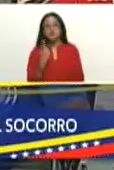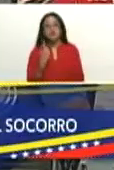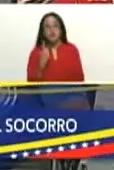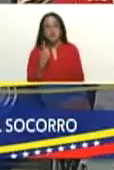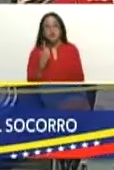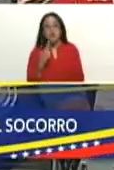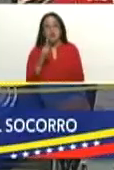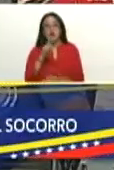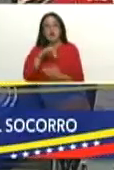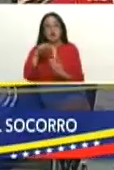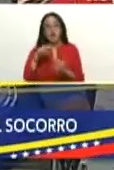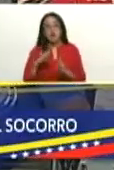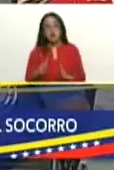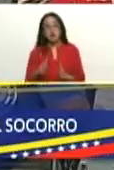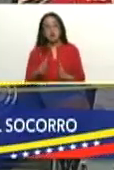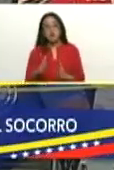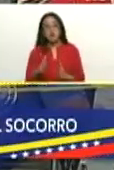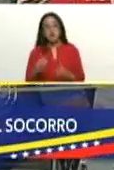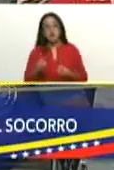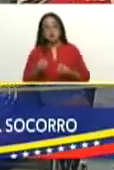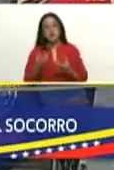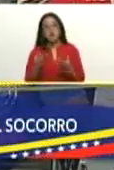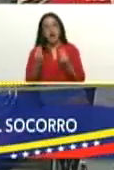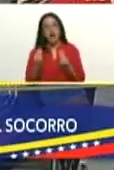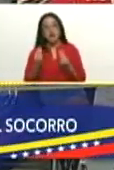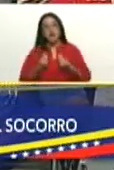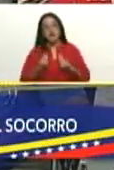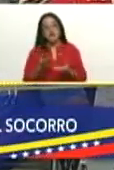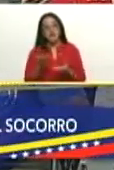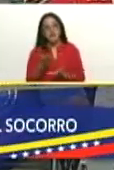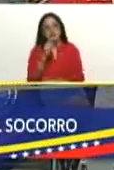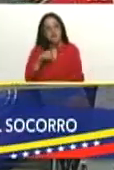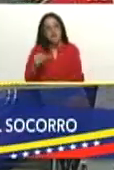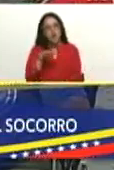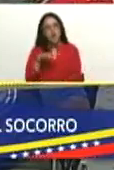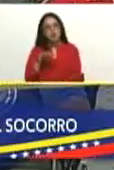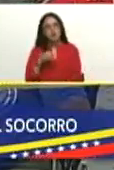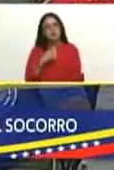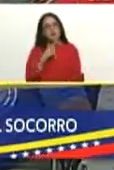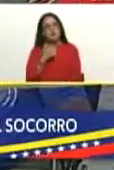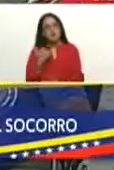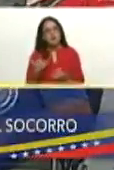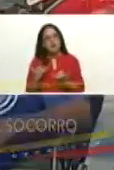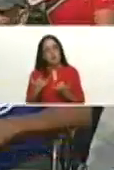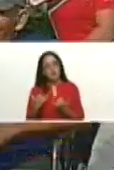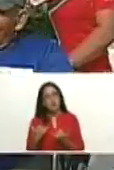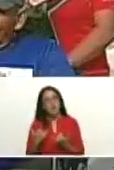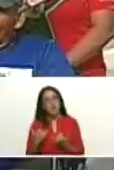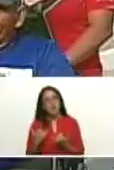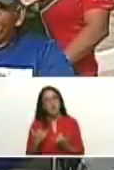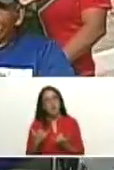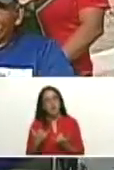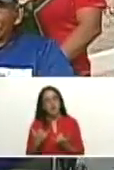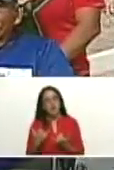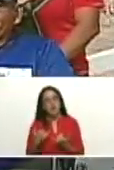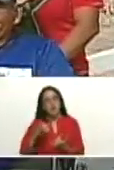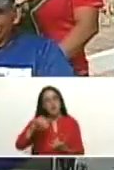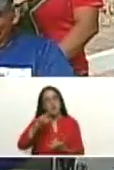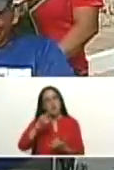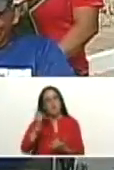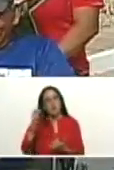solo una revolución garantiza calidad de vida para nuestro pueblo. Me gustaría, presidente, que Juan Carlos